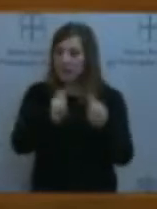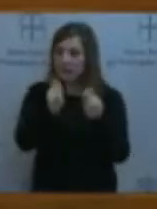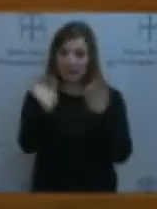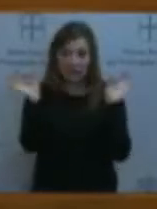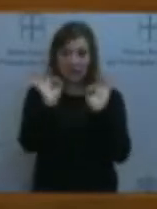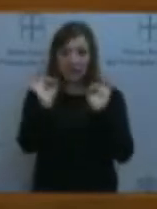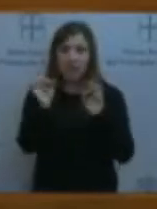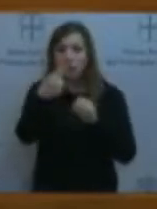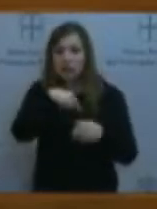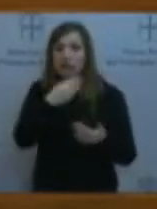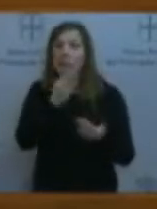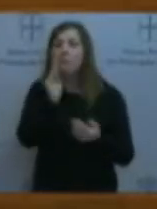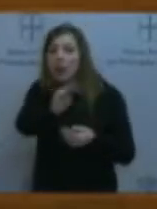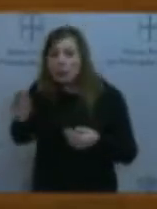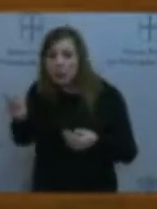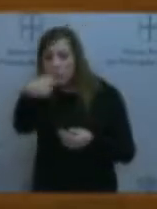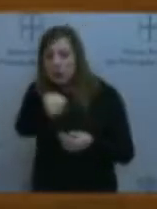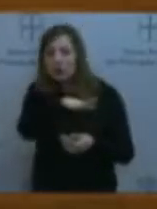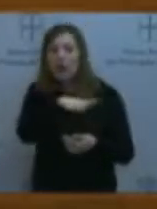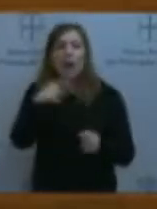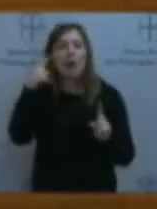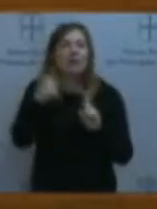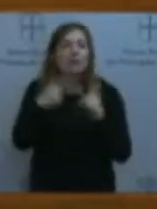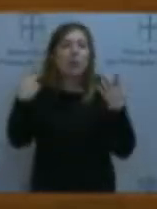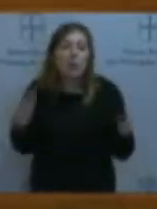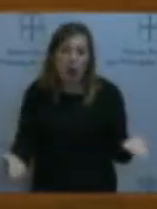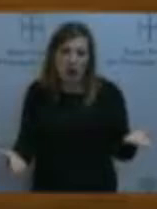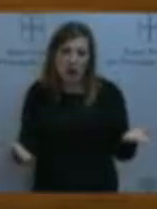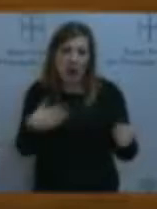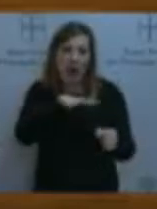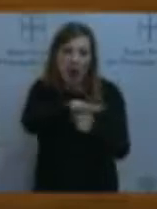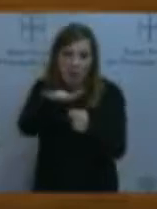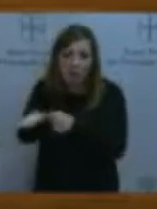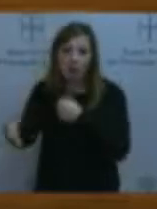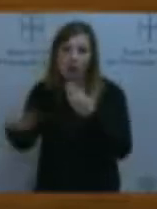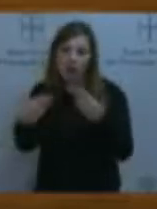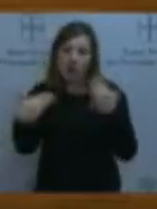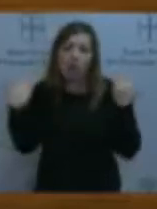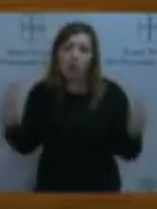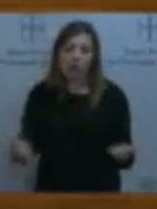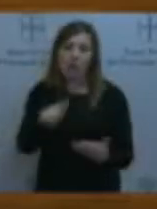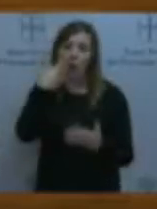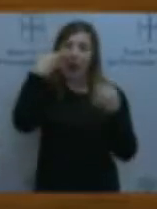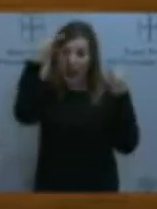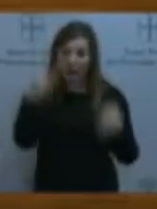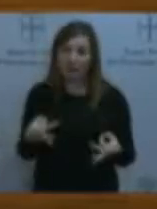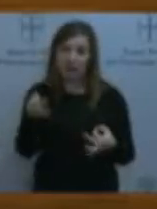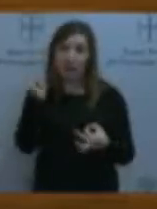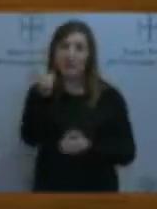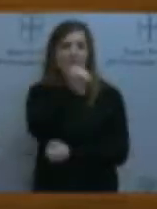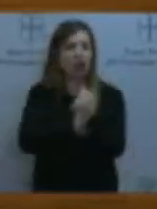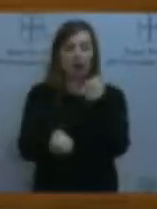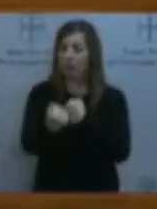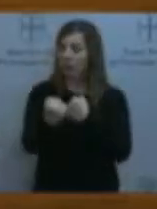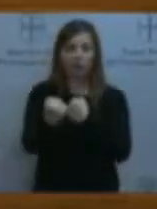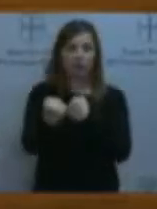hasta dónde están ustedes dispuestos a llegar en esos ámbitos de negociación, con las garantías no solamente económicas,